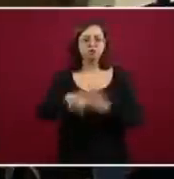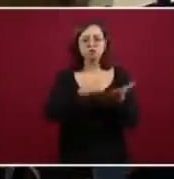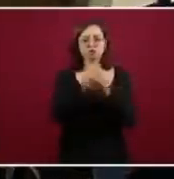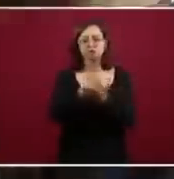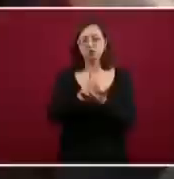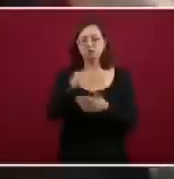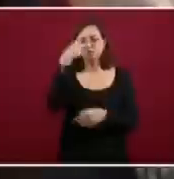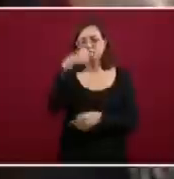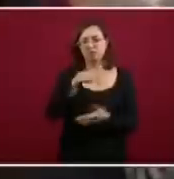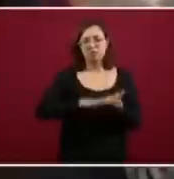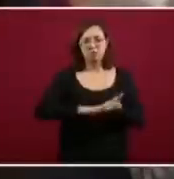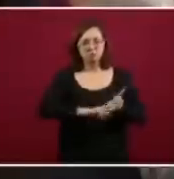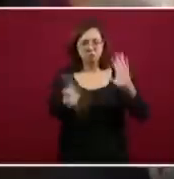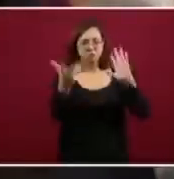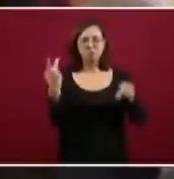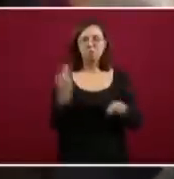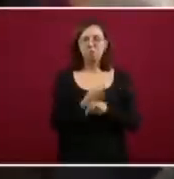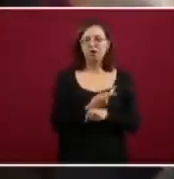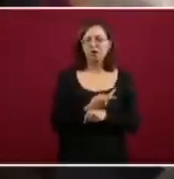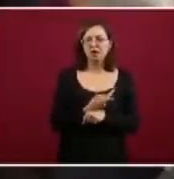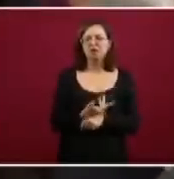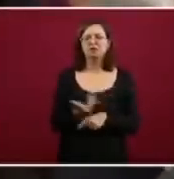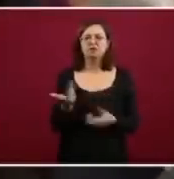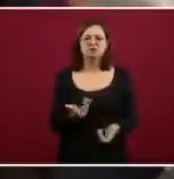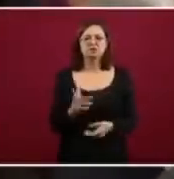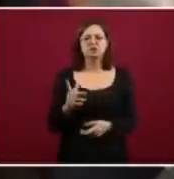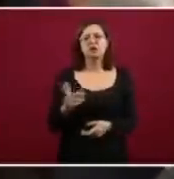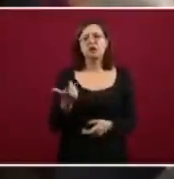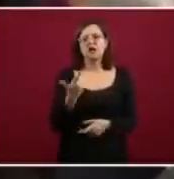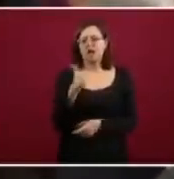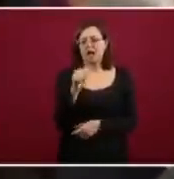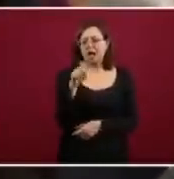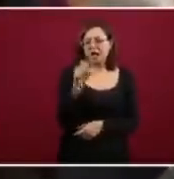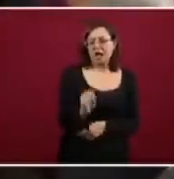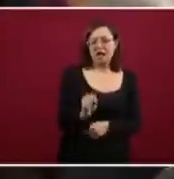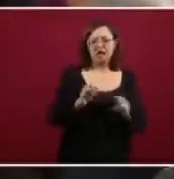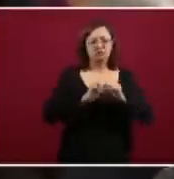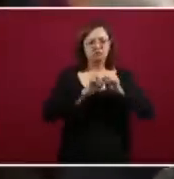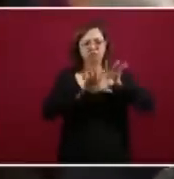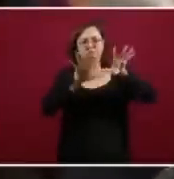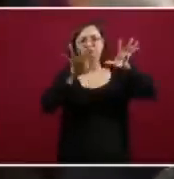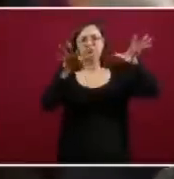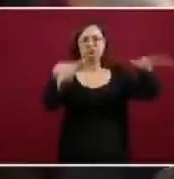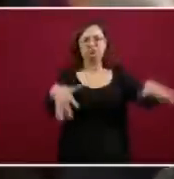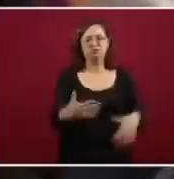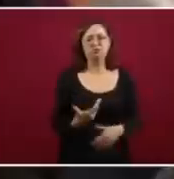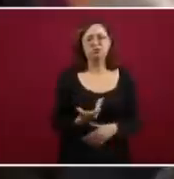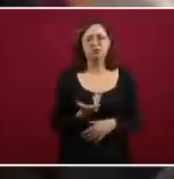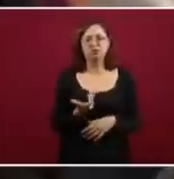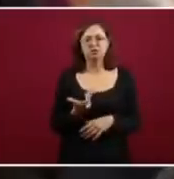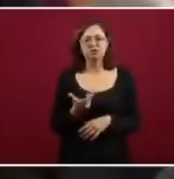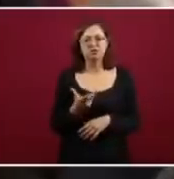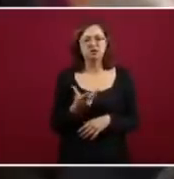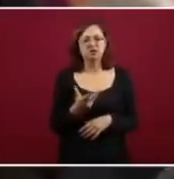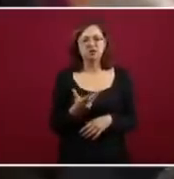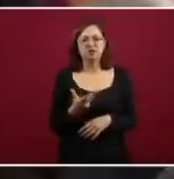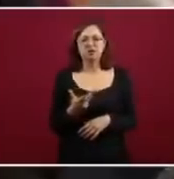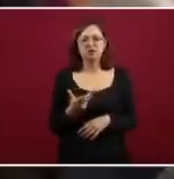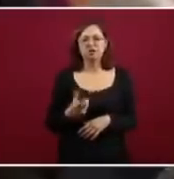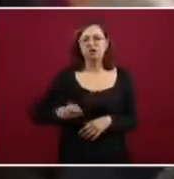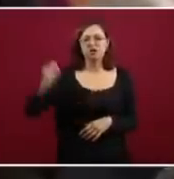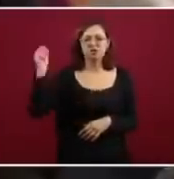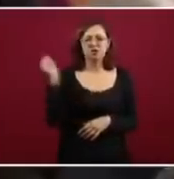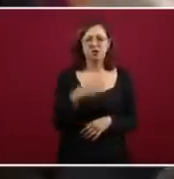mexico el día de ayer e incluso parece que aventaron gas pimienta y ese gas pimienta sería pues parte de su equipo como aventar habrían